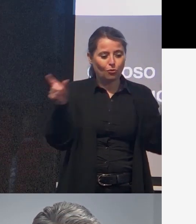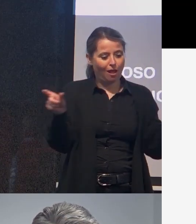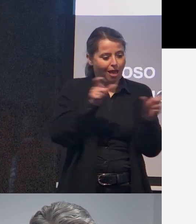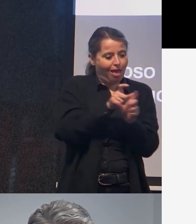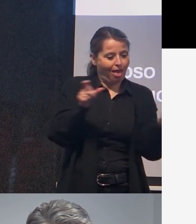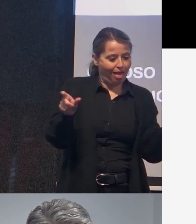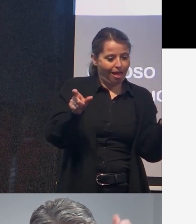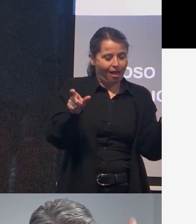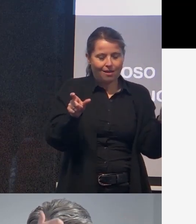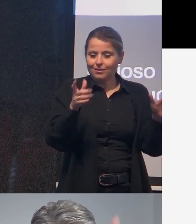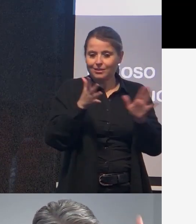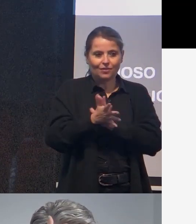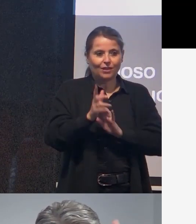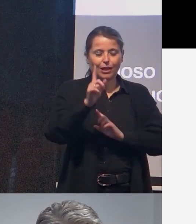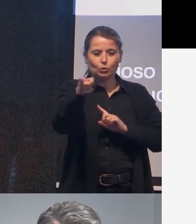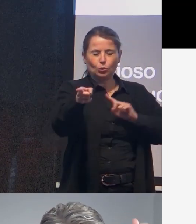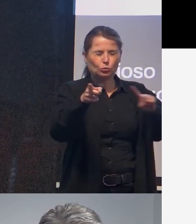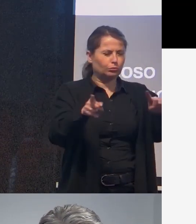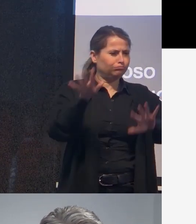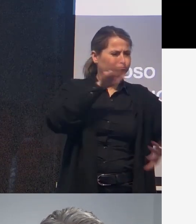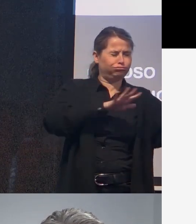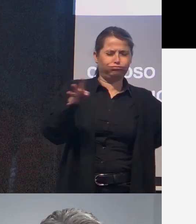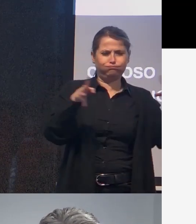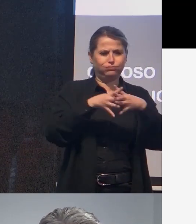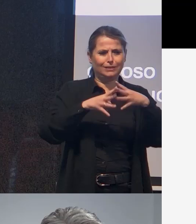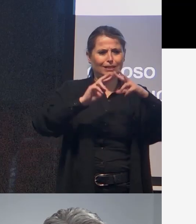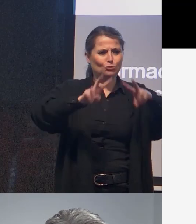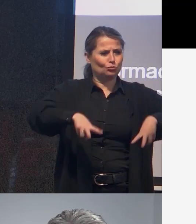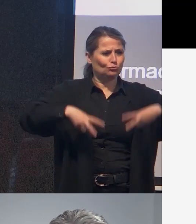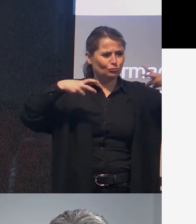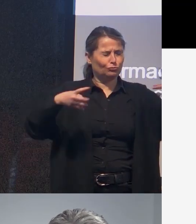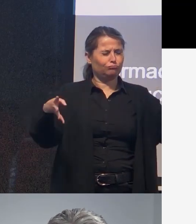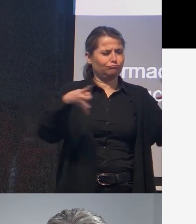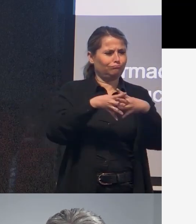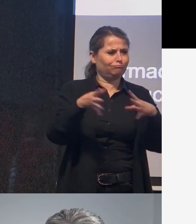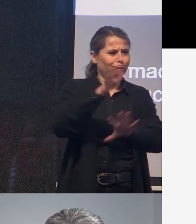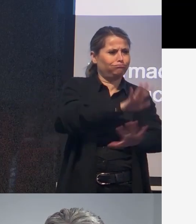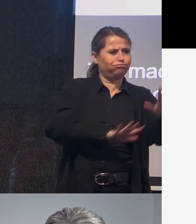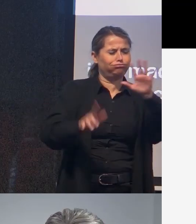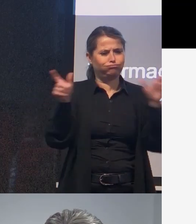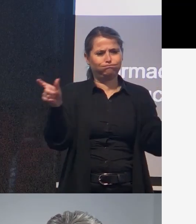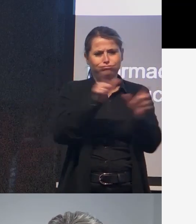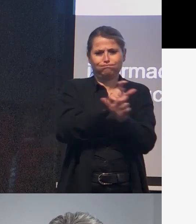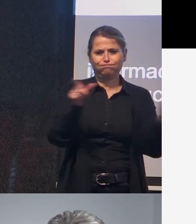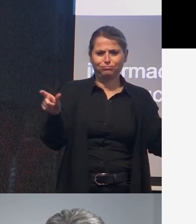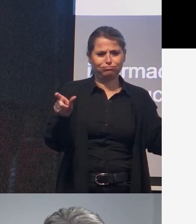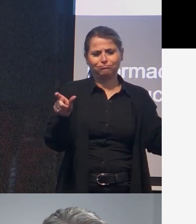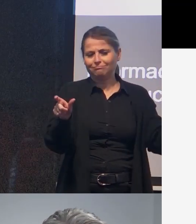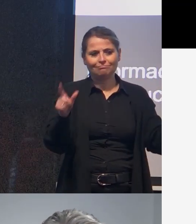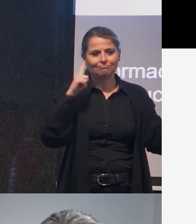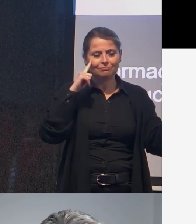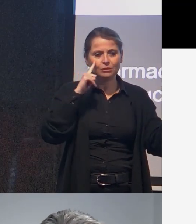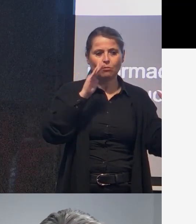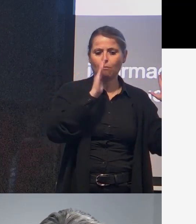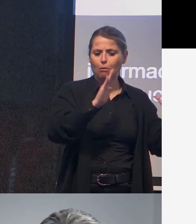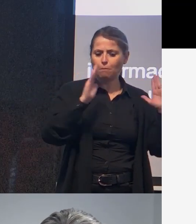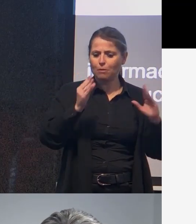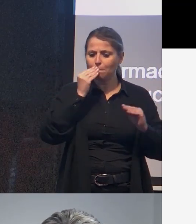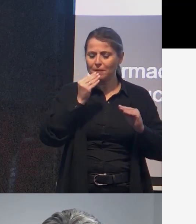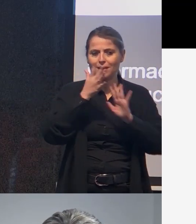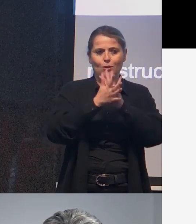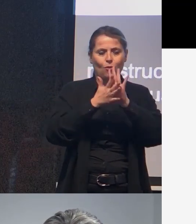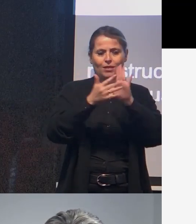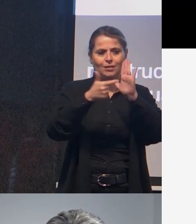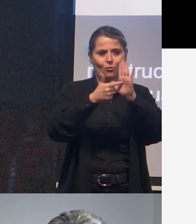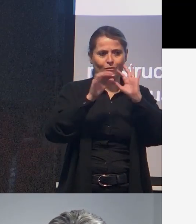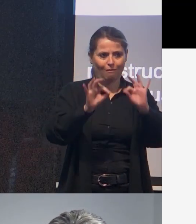lingüística impone esa reestructuración para intentar poner todas las piezas de la lengua en su